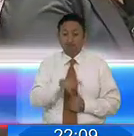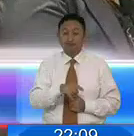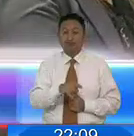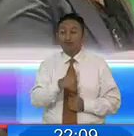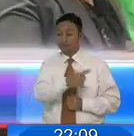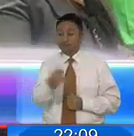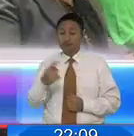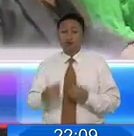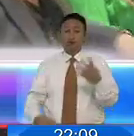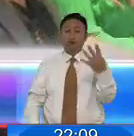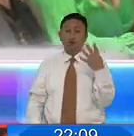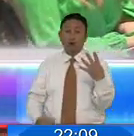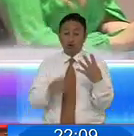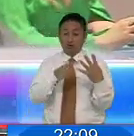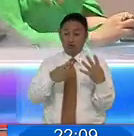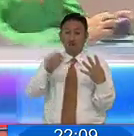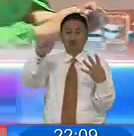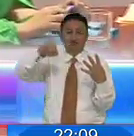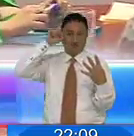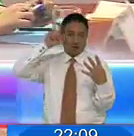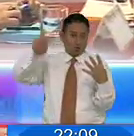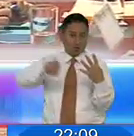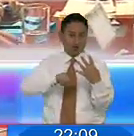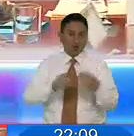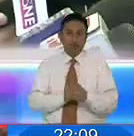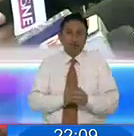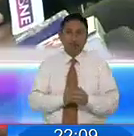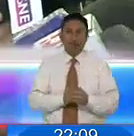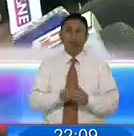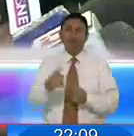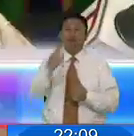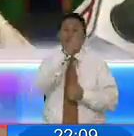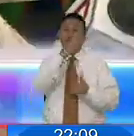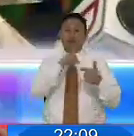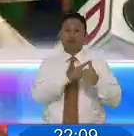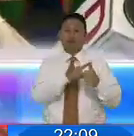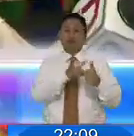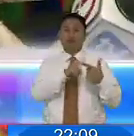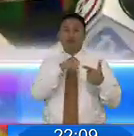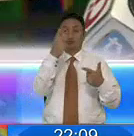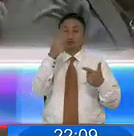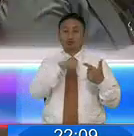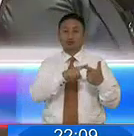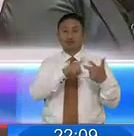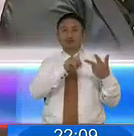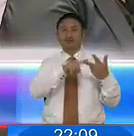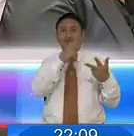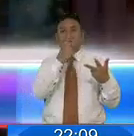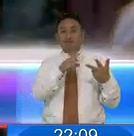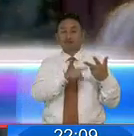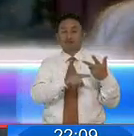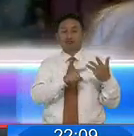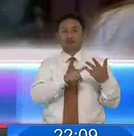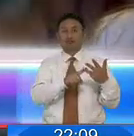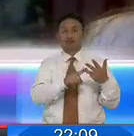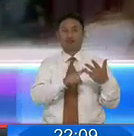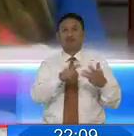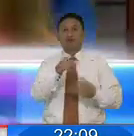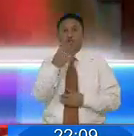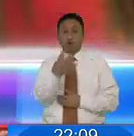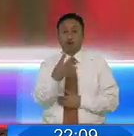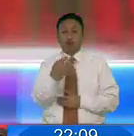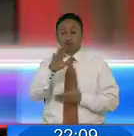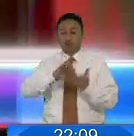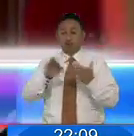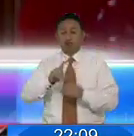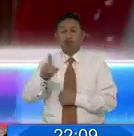siete miembros dieron el visto bueno ellos fueron patricio donoso ana belén marín rin acampan y cristina reyes mientras que